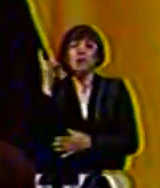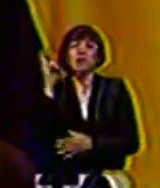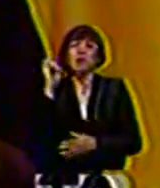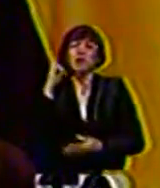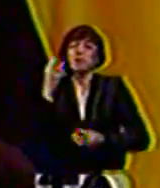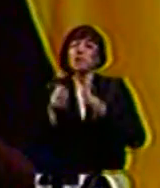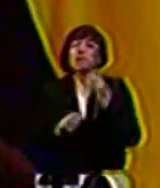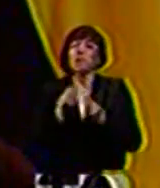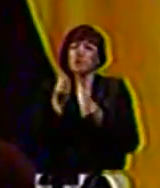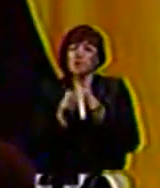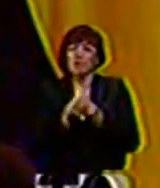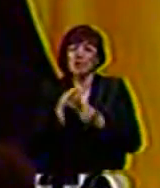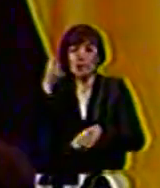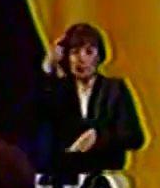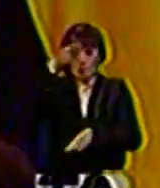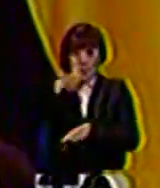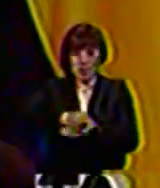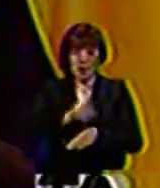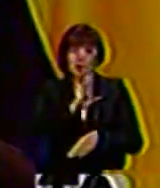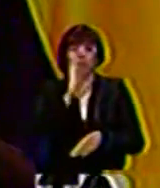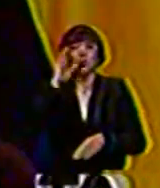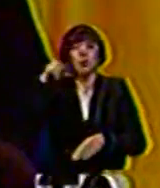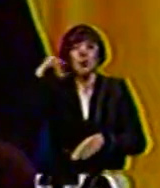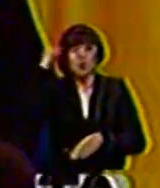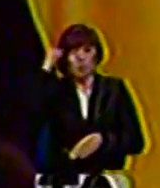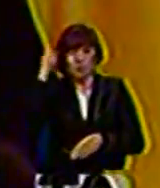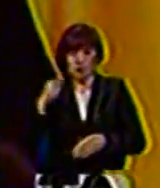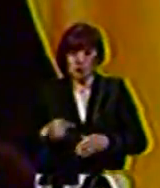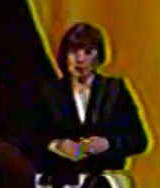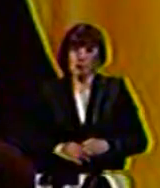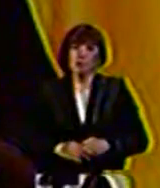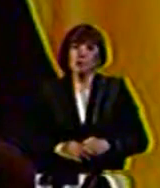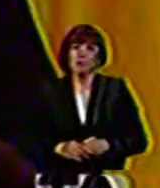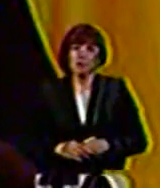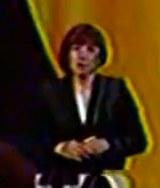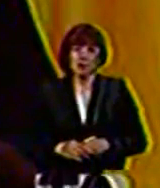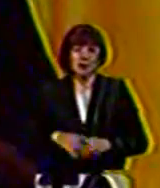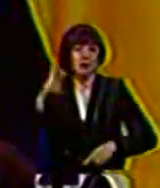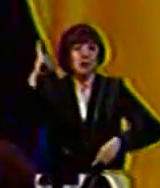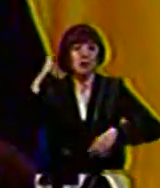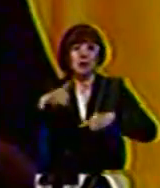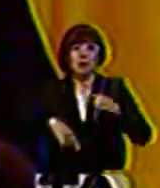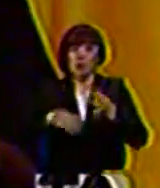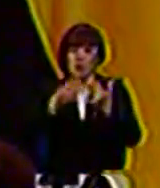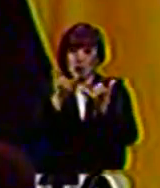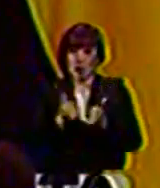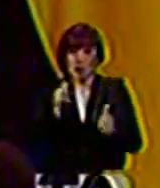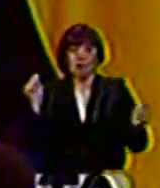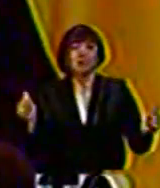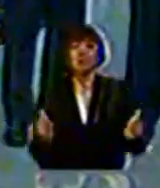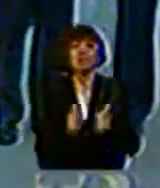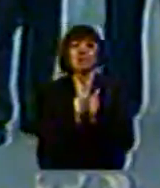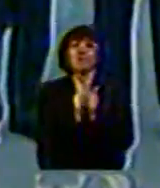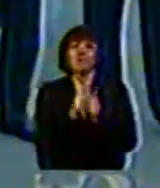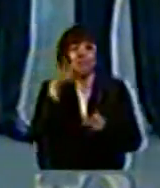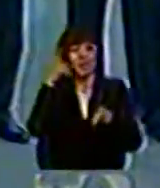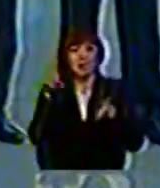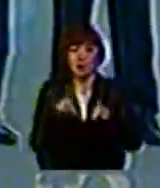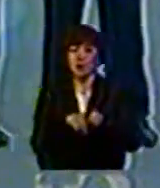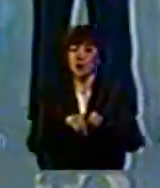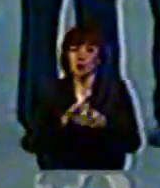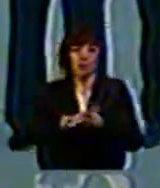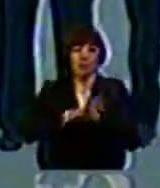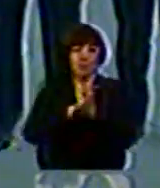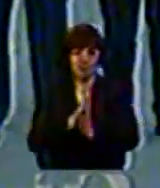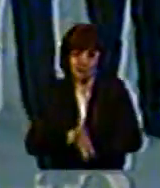instrucción objeta de su gobierno en el sentido de que no podía acompañar la declaración poco antes su